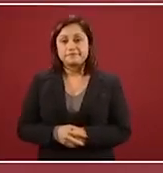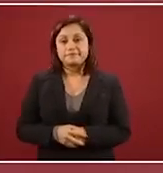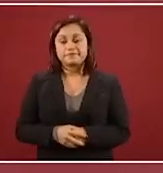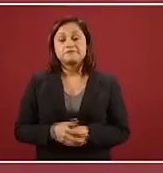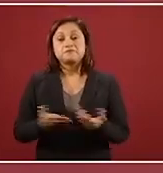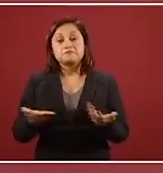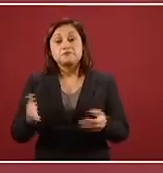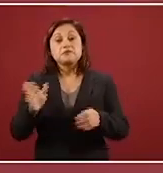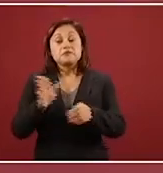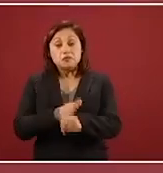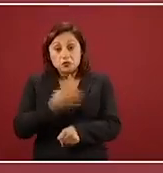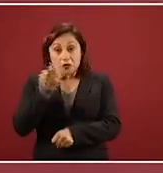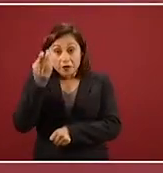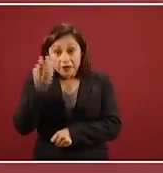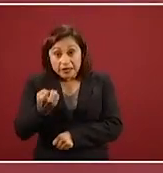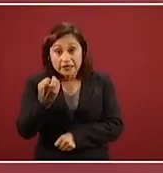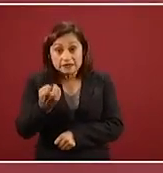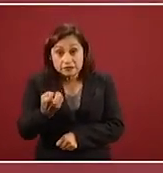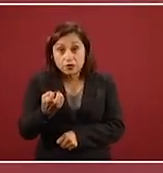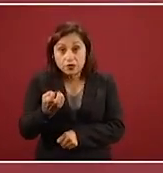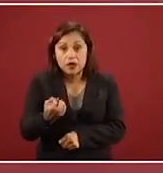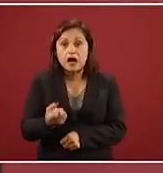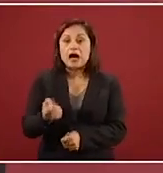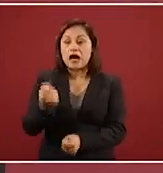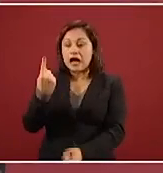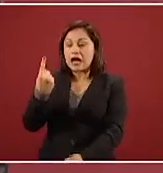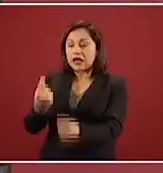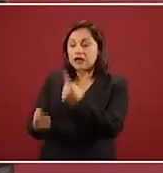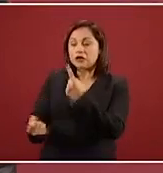que están pasando por un mal momento,